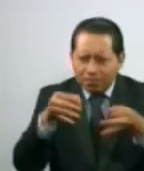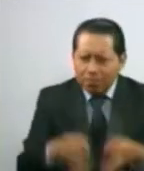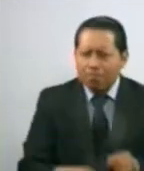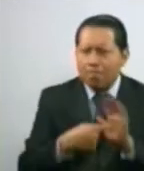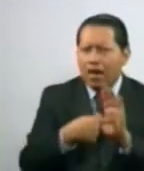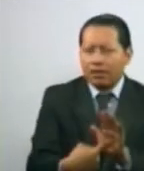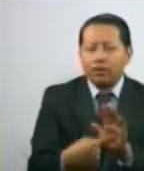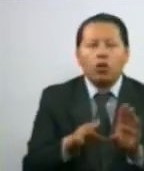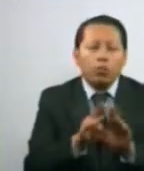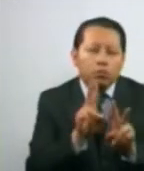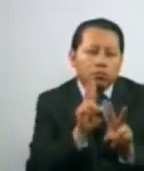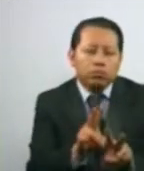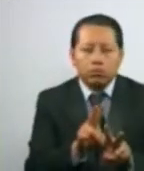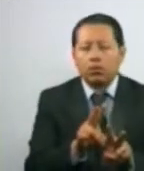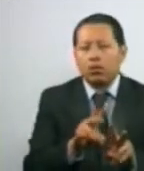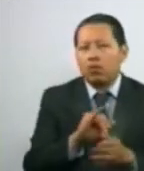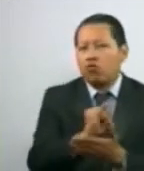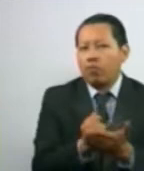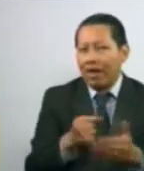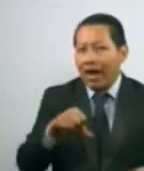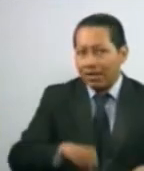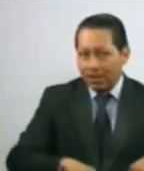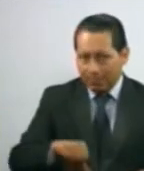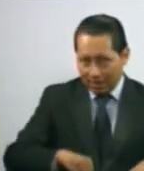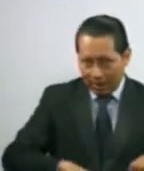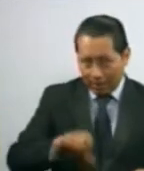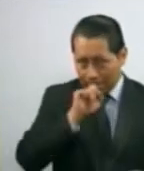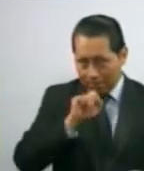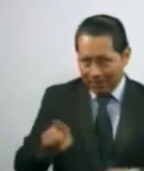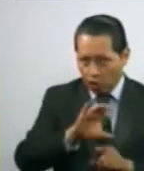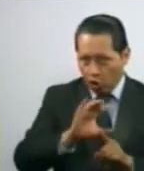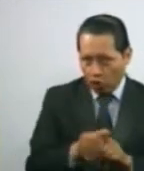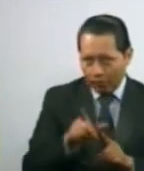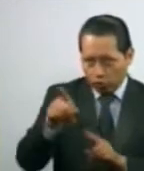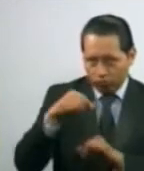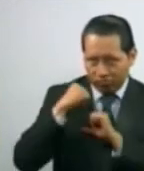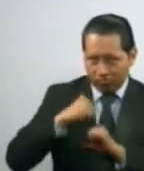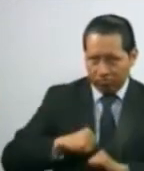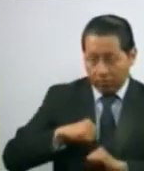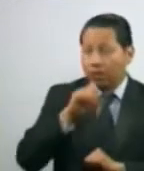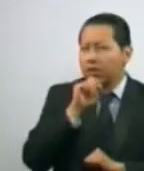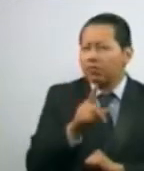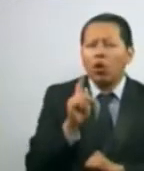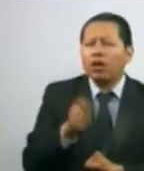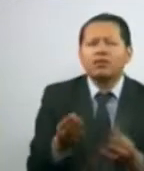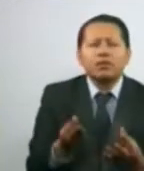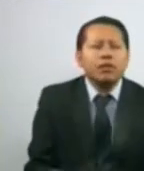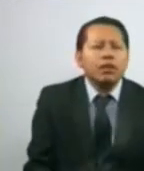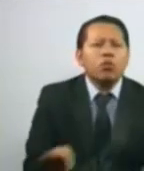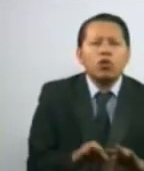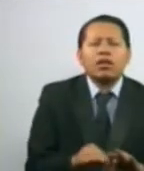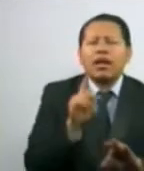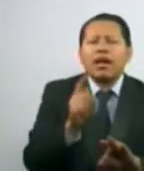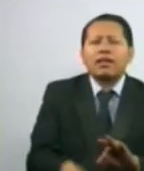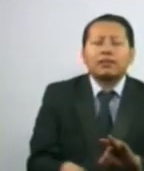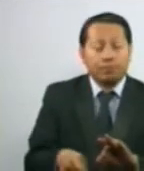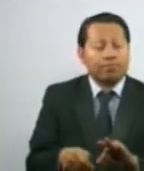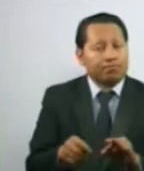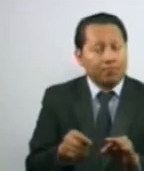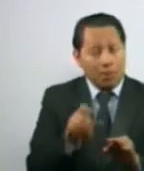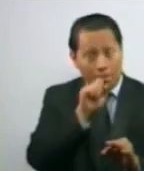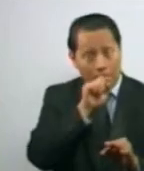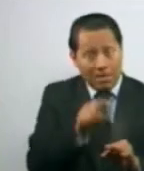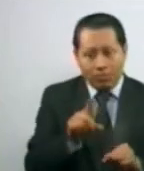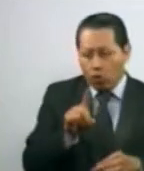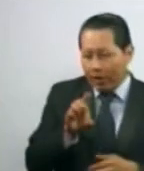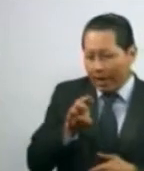el informe de actividades del 2020 de la comisión que usted preside, liderando la encomienda democrática más trascendente que nos